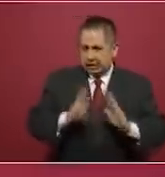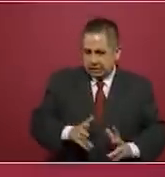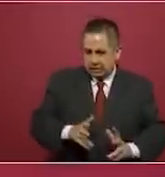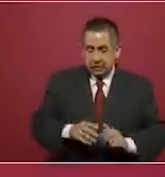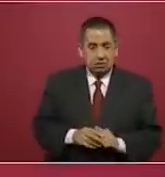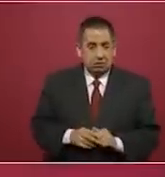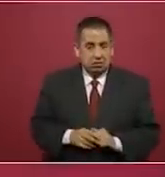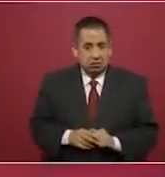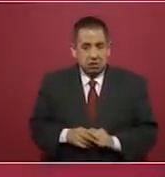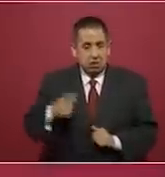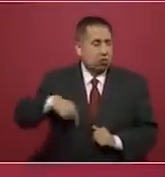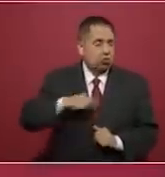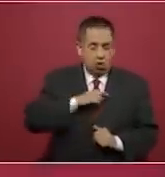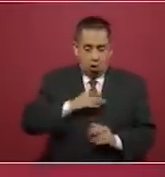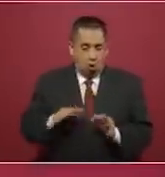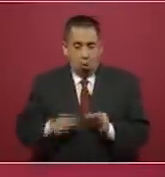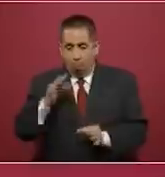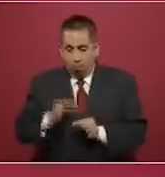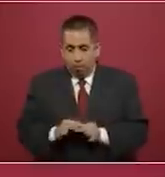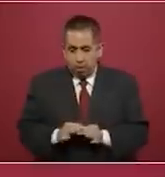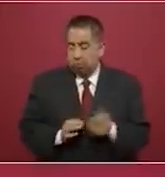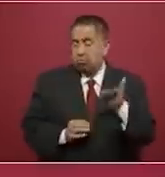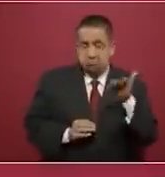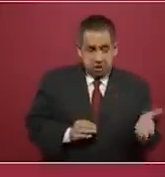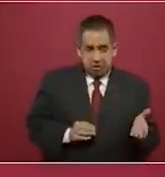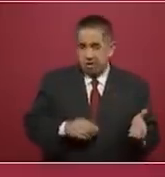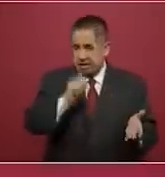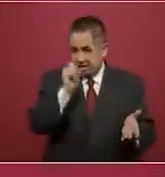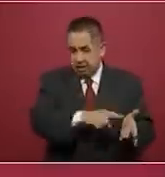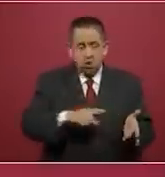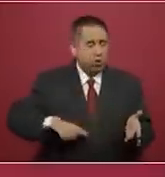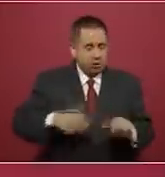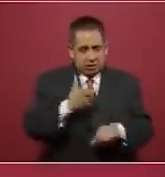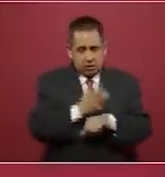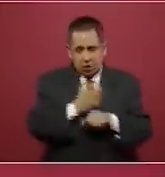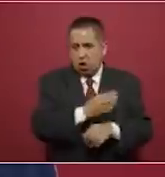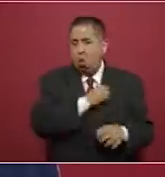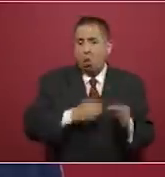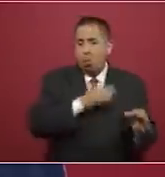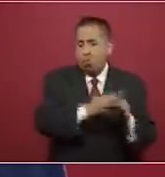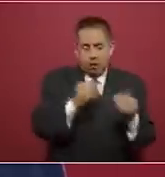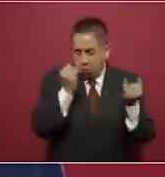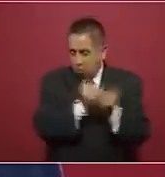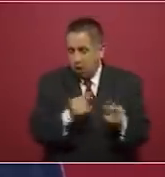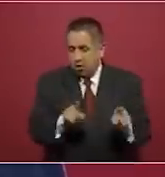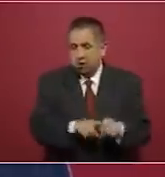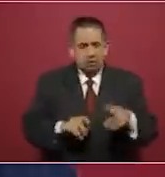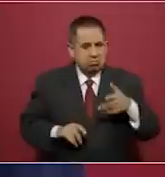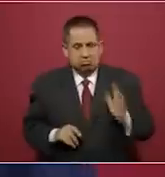y si nosotros cumplimos pedir que el gobierno de eeuu haga lo propio